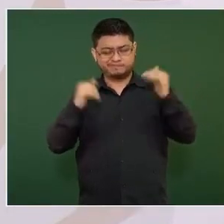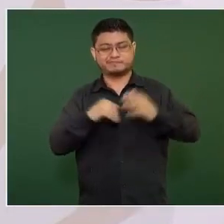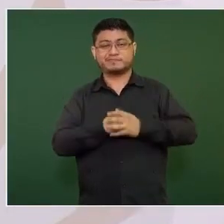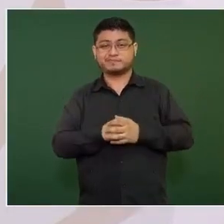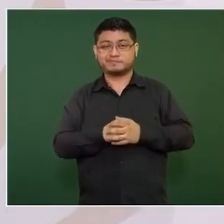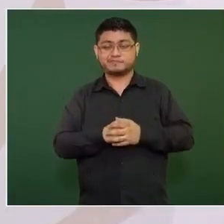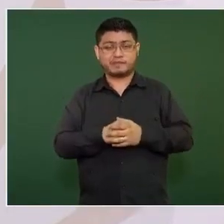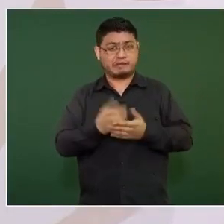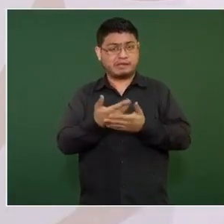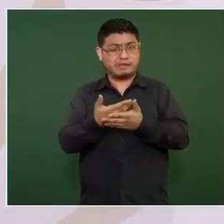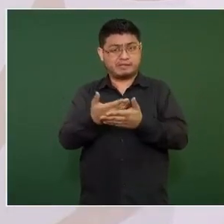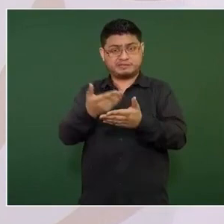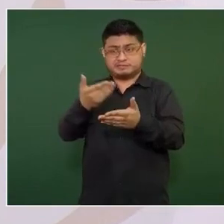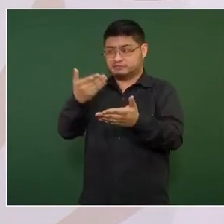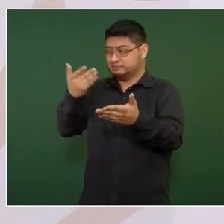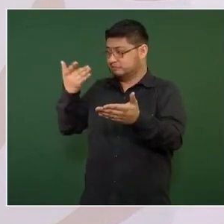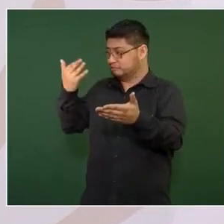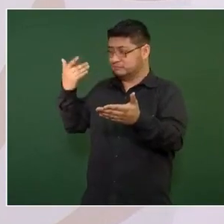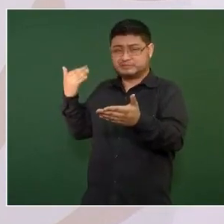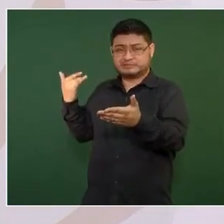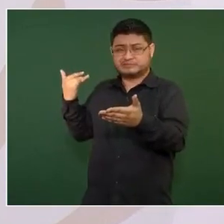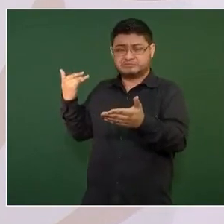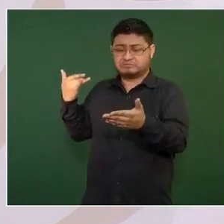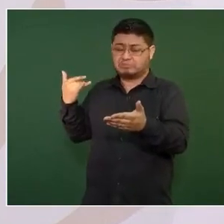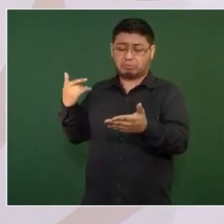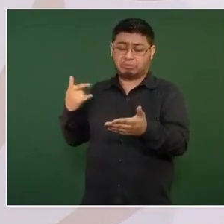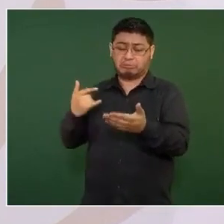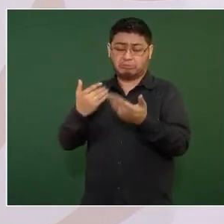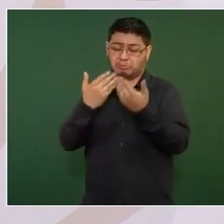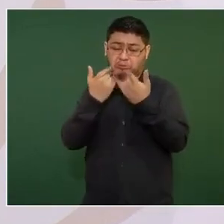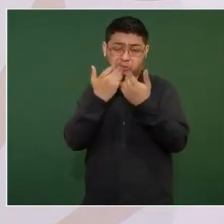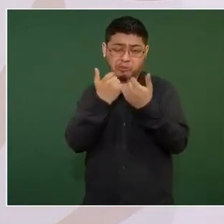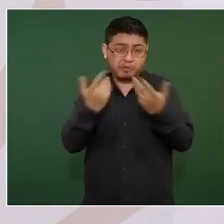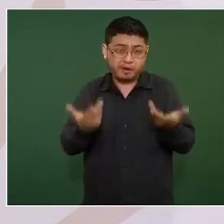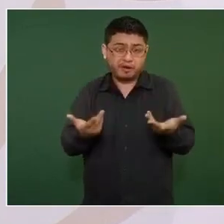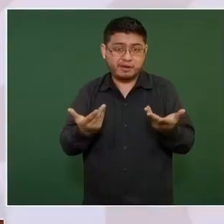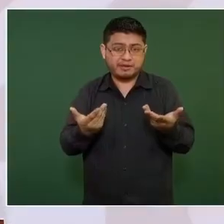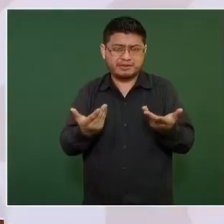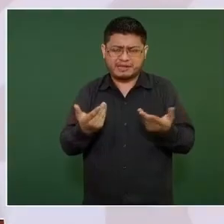algo que no ocurría en México desde hacía décadas.